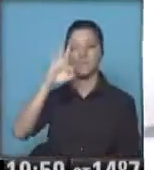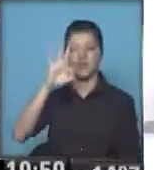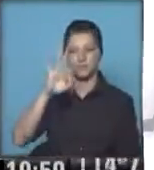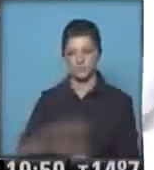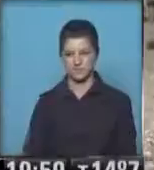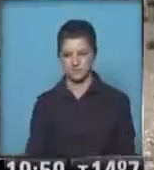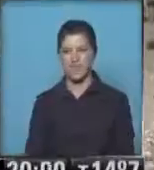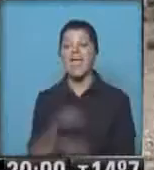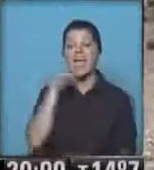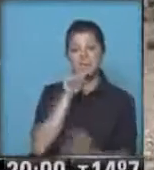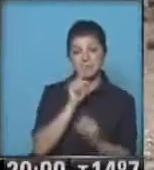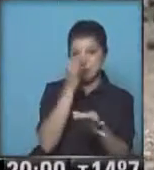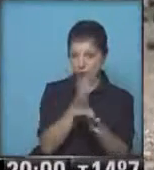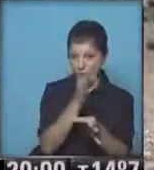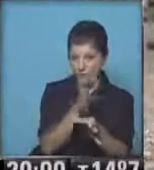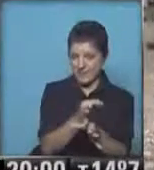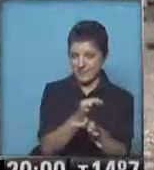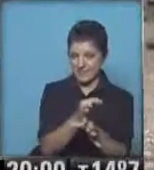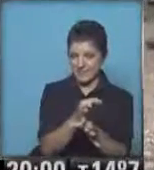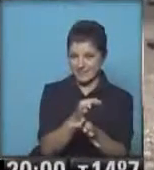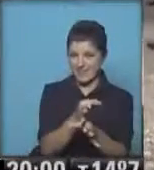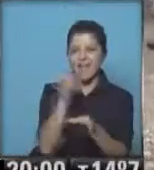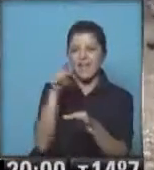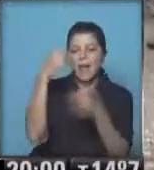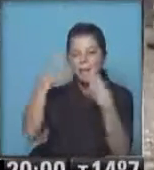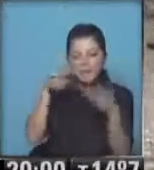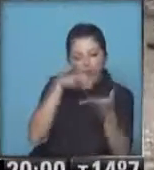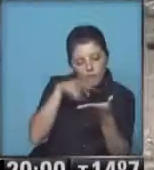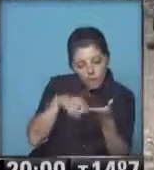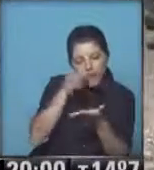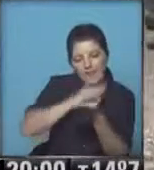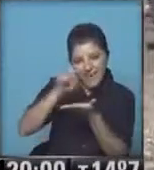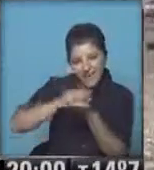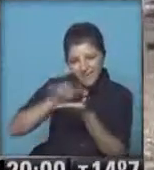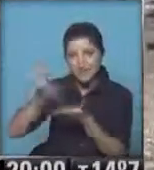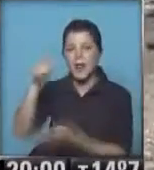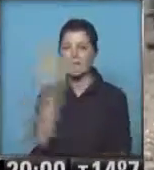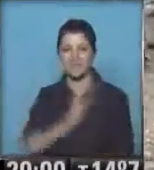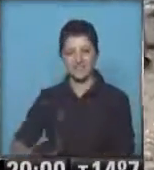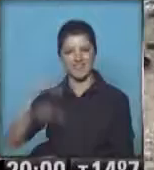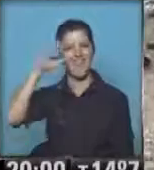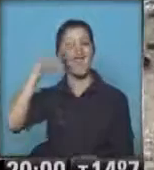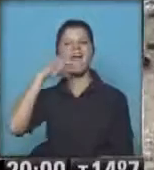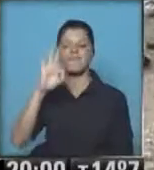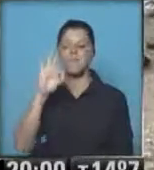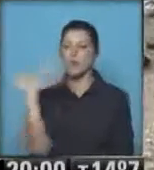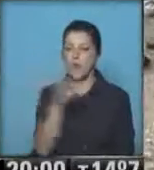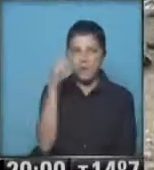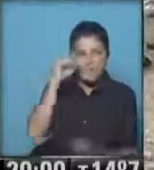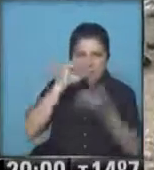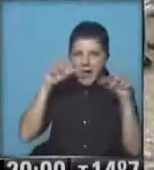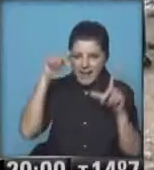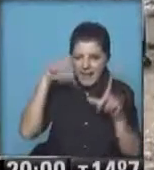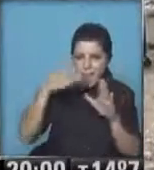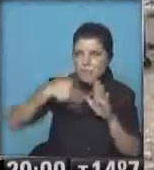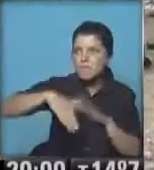En esta escuela rural de Camposanto aprendió a leer y a escribir Evo Morales. Nadie imaginaría que de aquí saldría